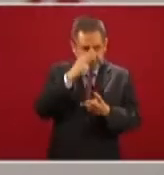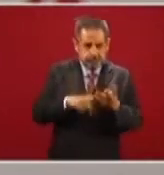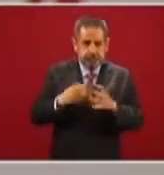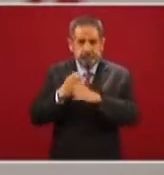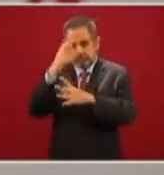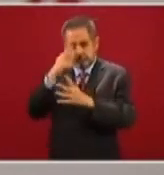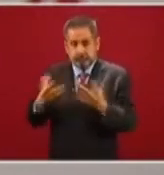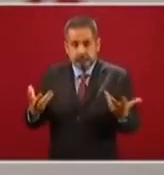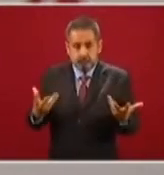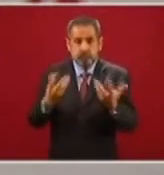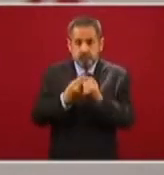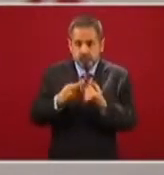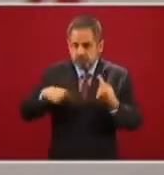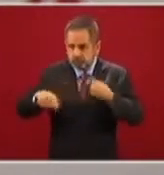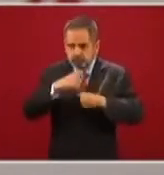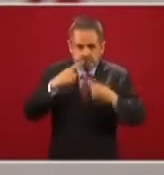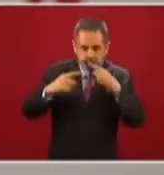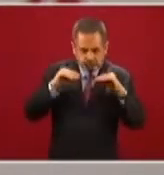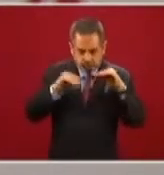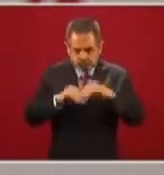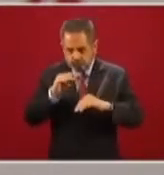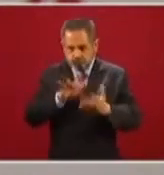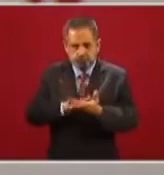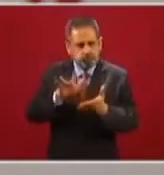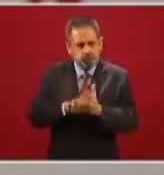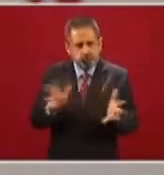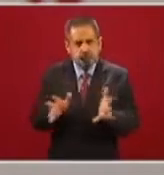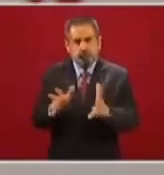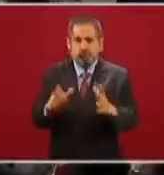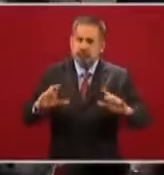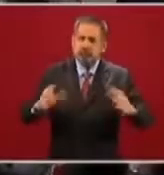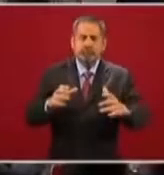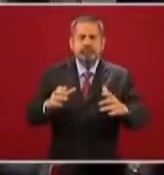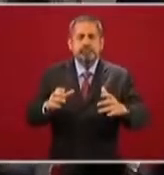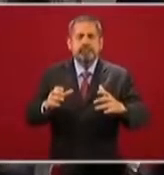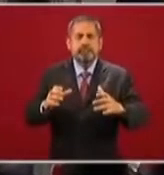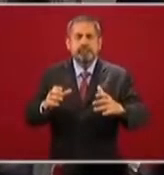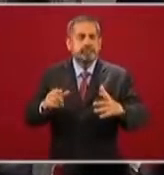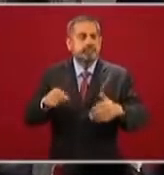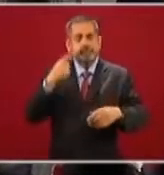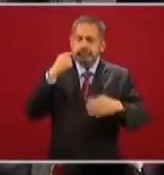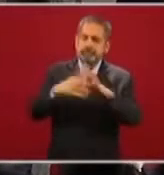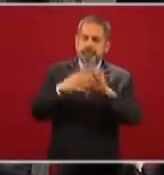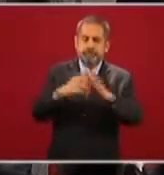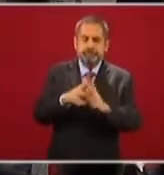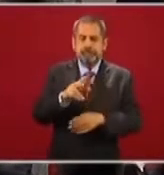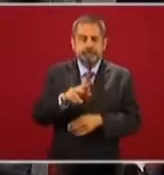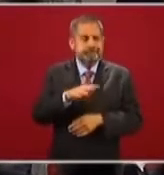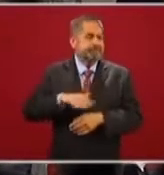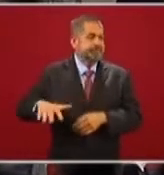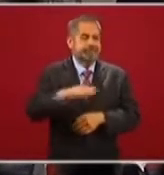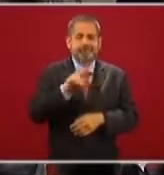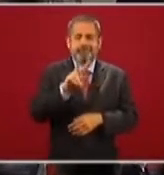México para impulsar todas estas obras de conectividad de la zona metropolitana del Valle de México.